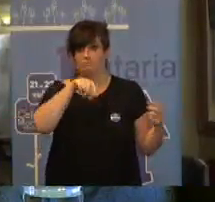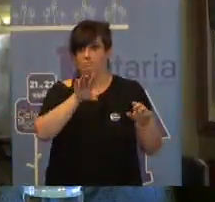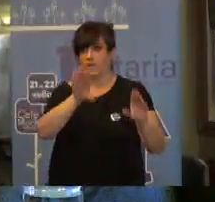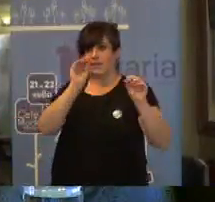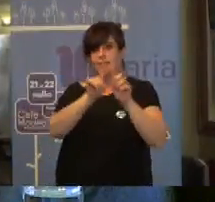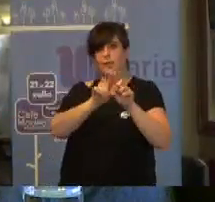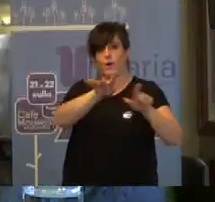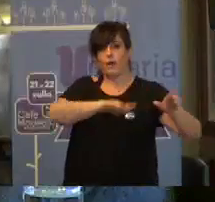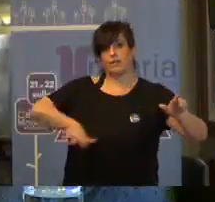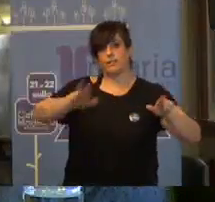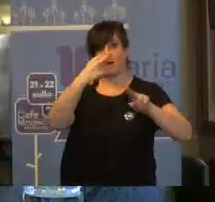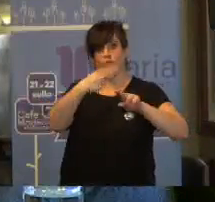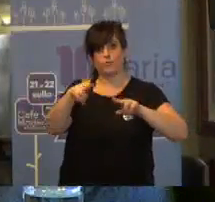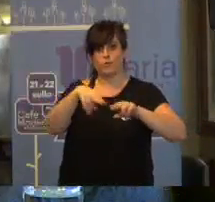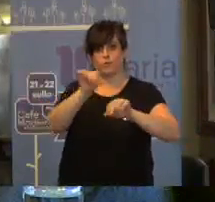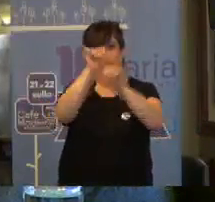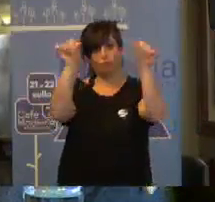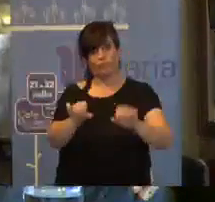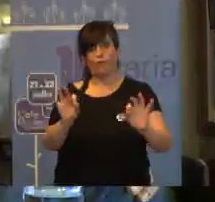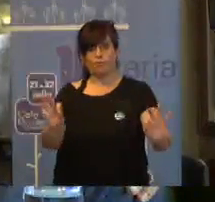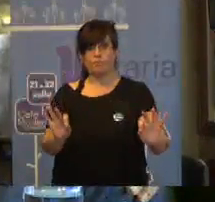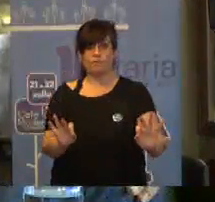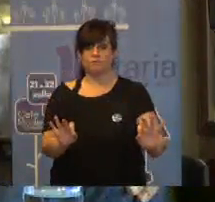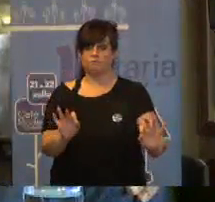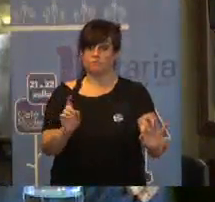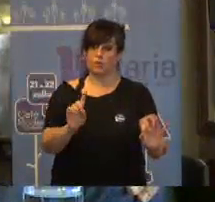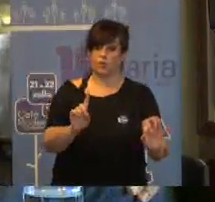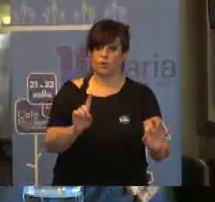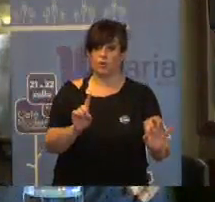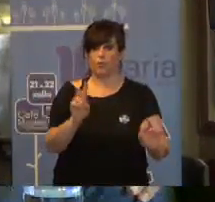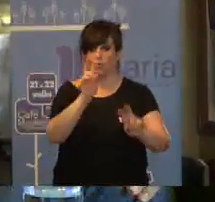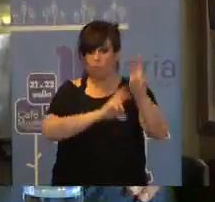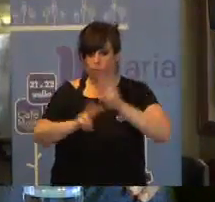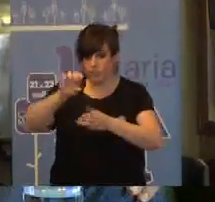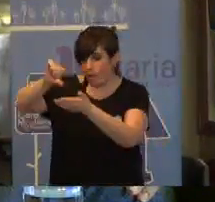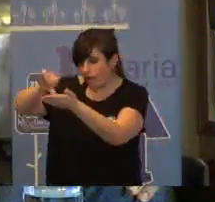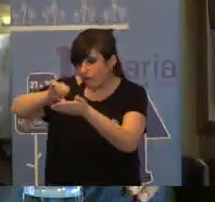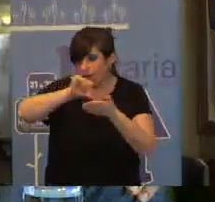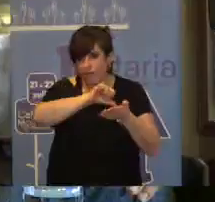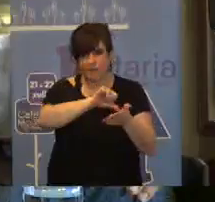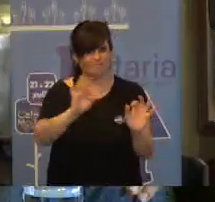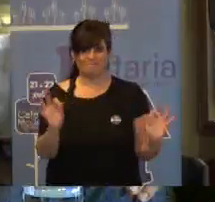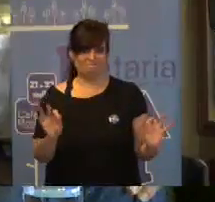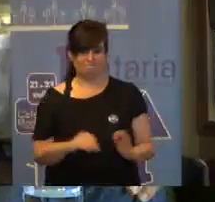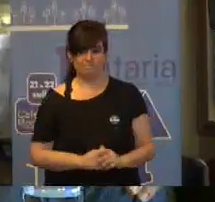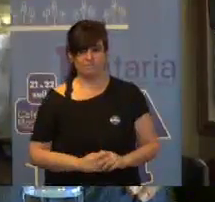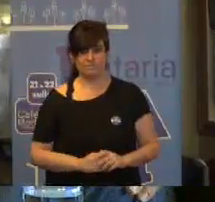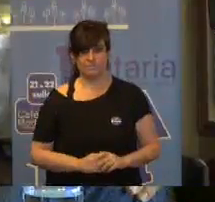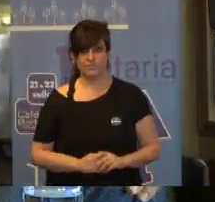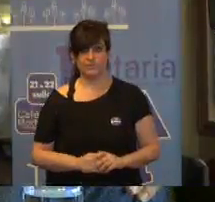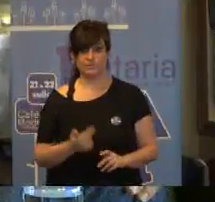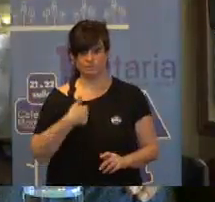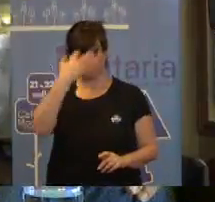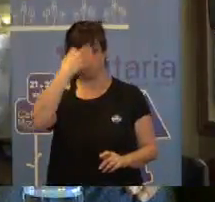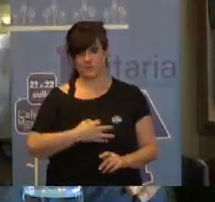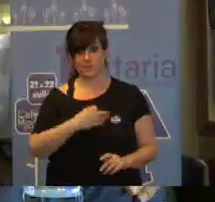espazo político deste xeito e non buscar a centralidade en ningunha das partes, non? Creo que